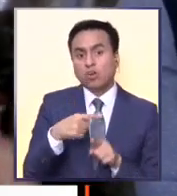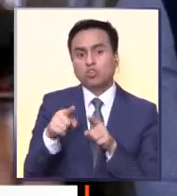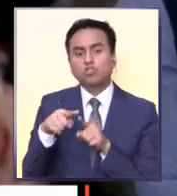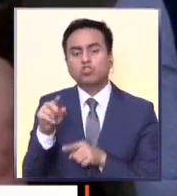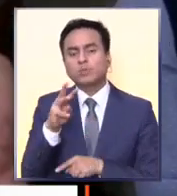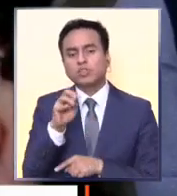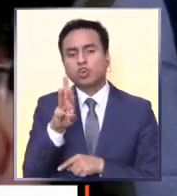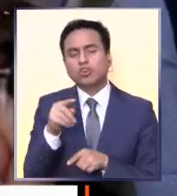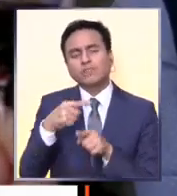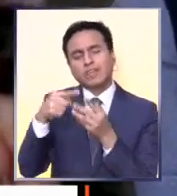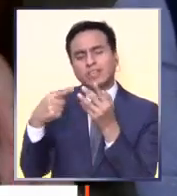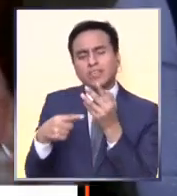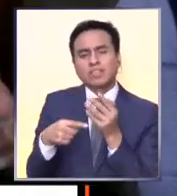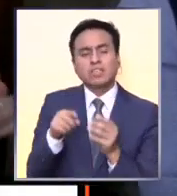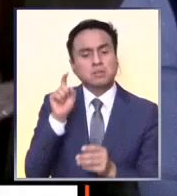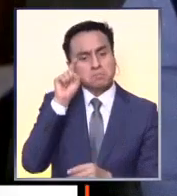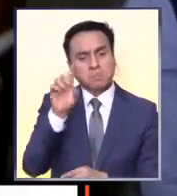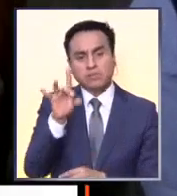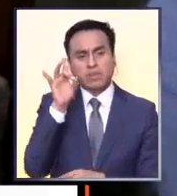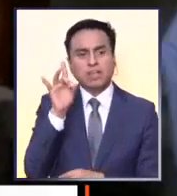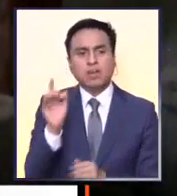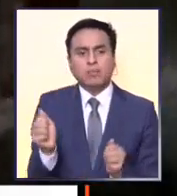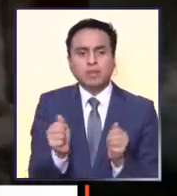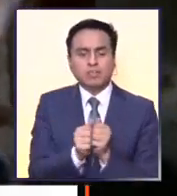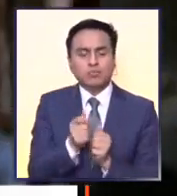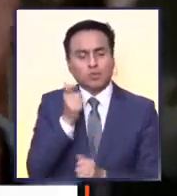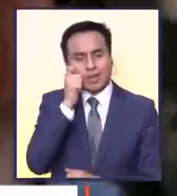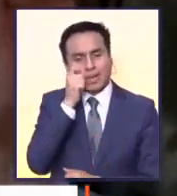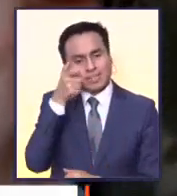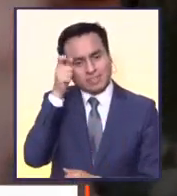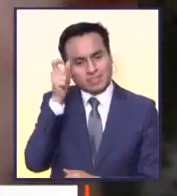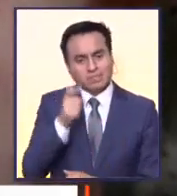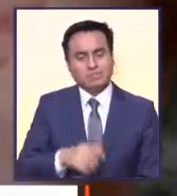da lo mismo. La cepa que ustedes prefieran para acompañar su carnecita.